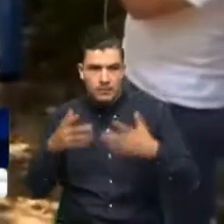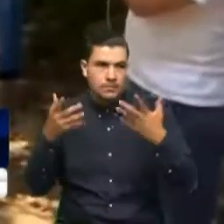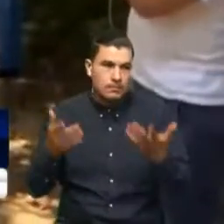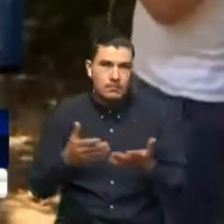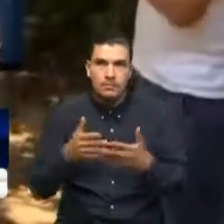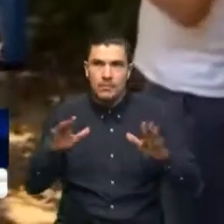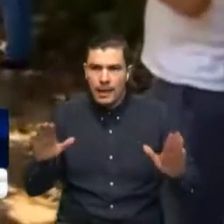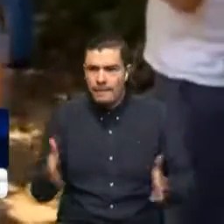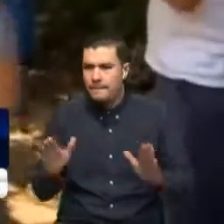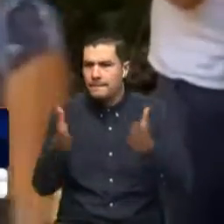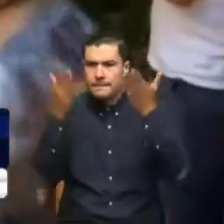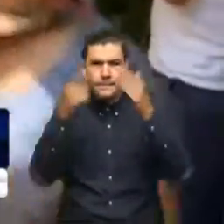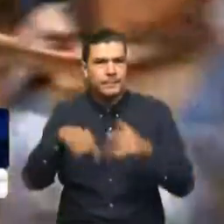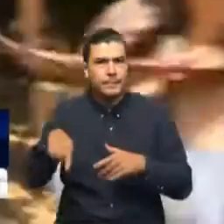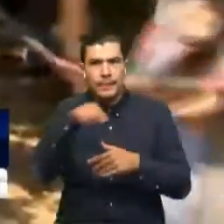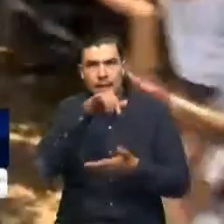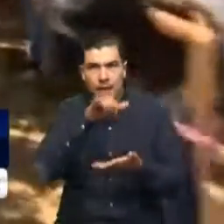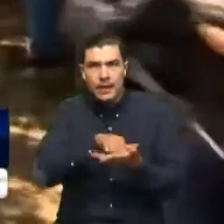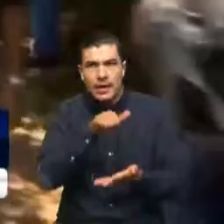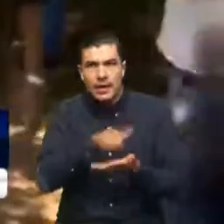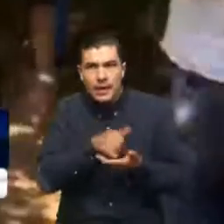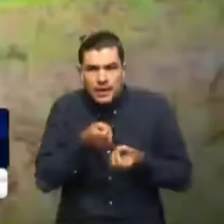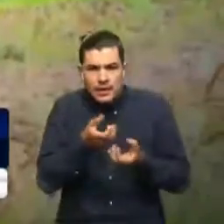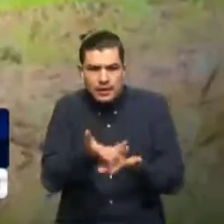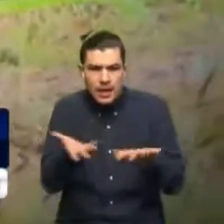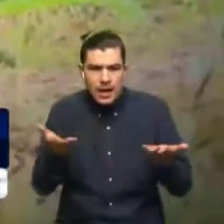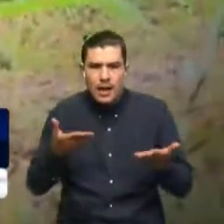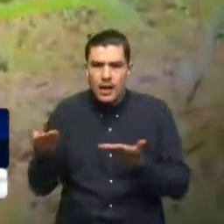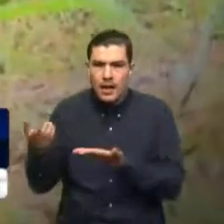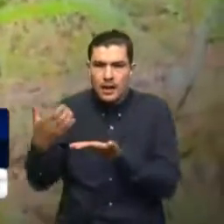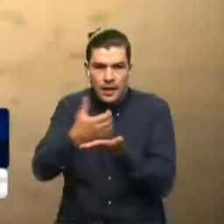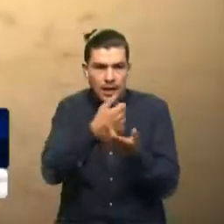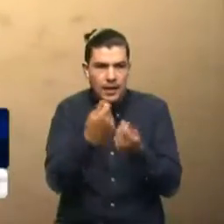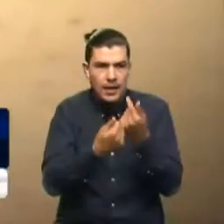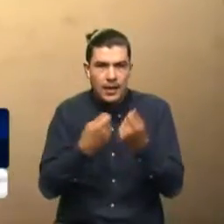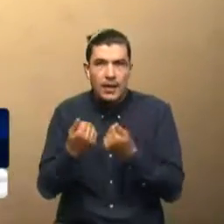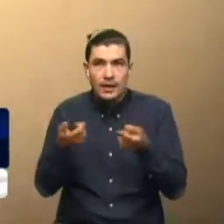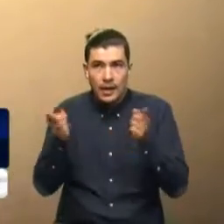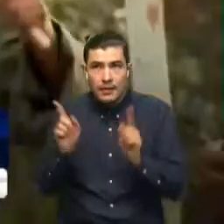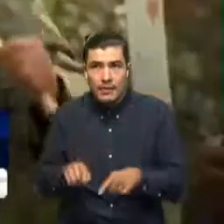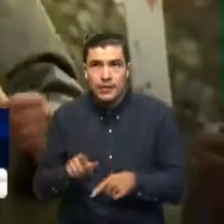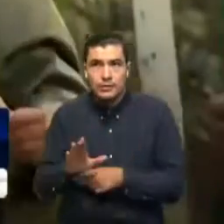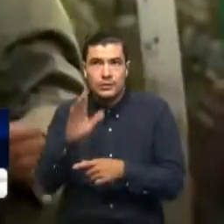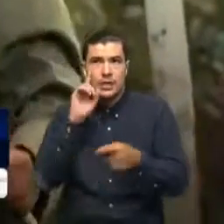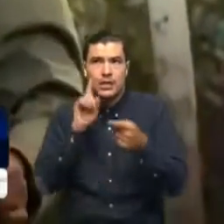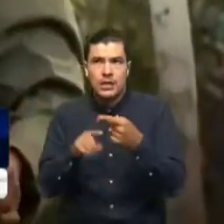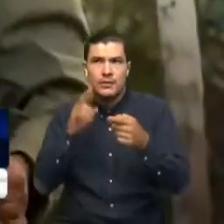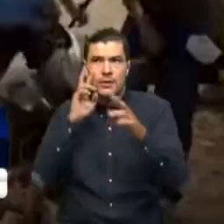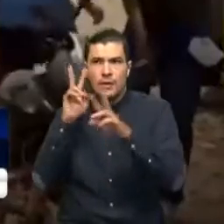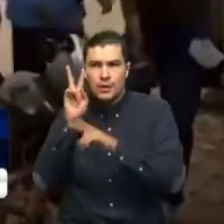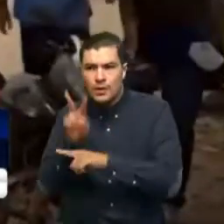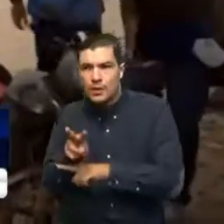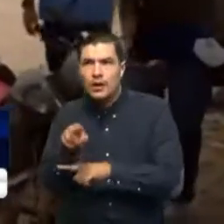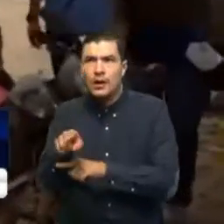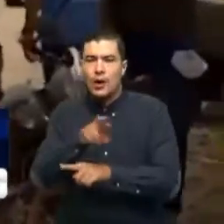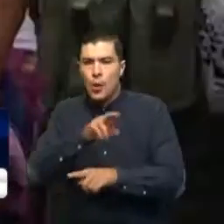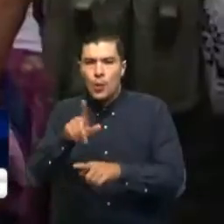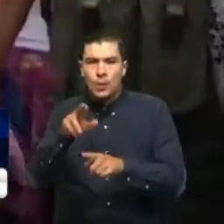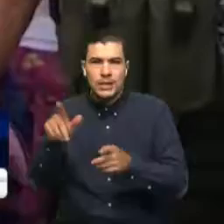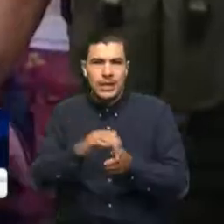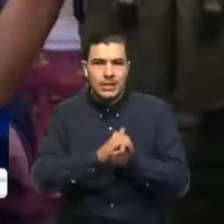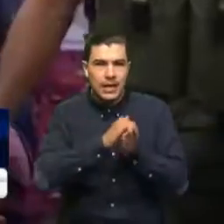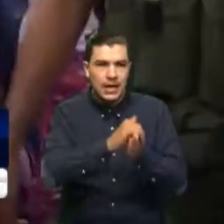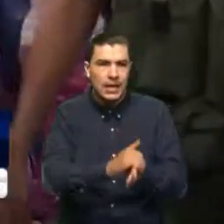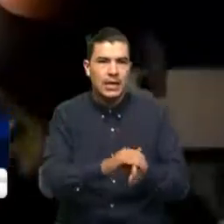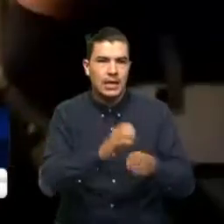tener emprendimientos que generen que generen ingresos y la misión de verificación con otras agencias de